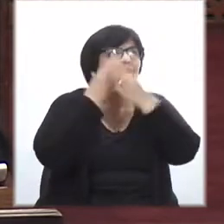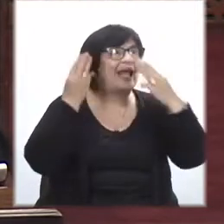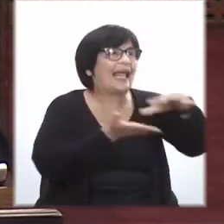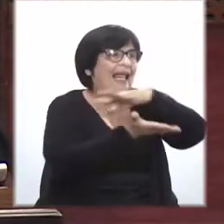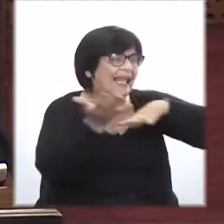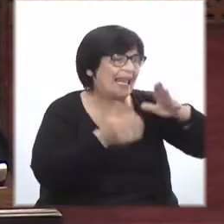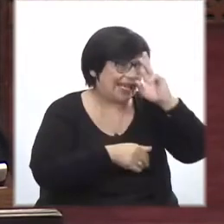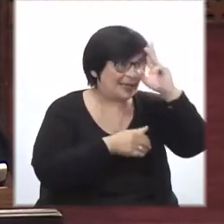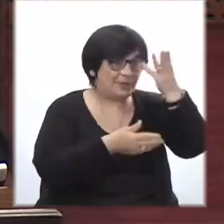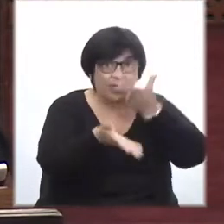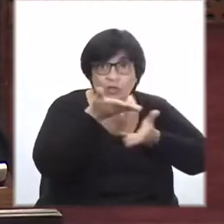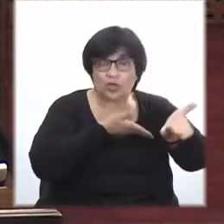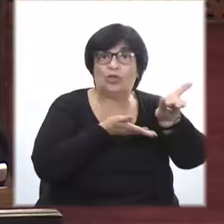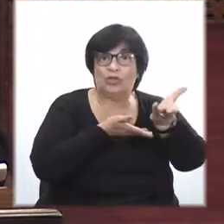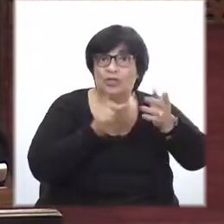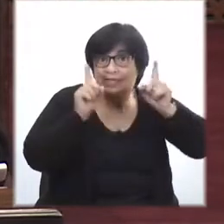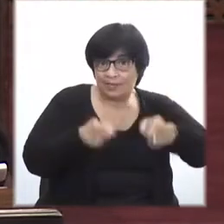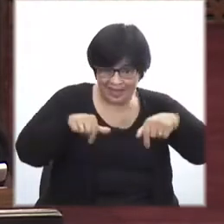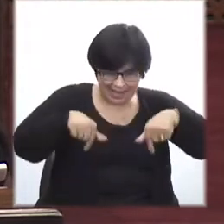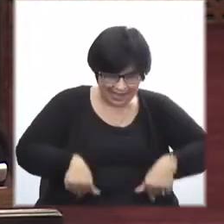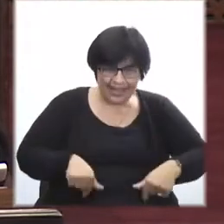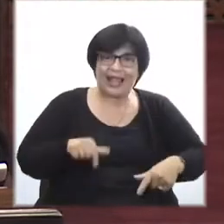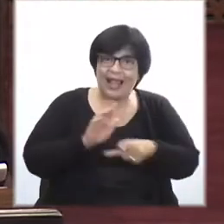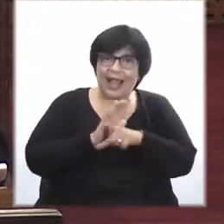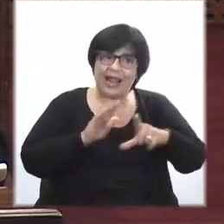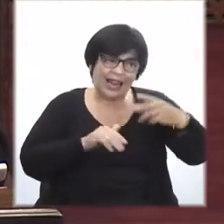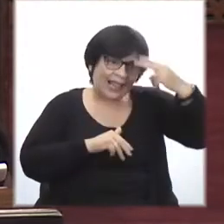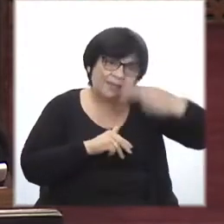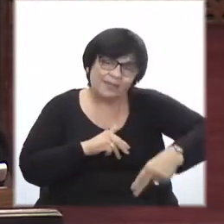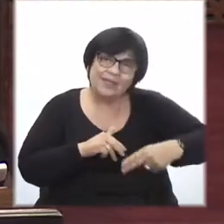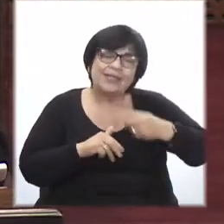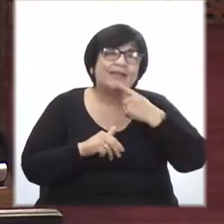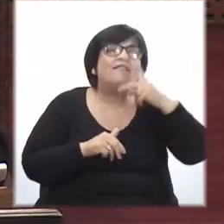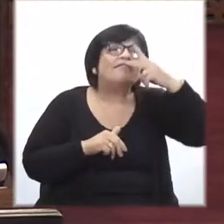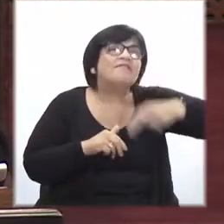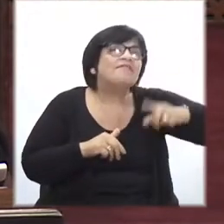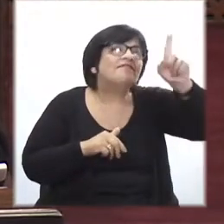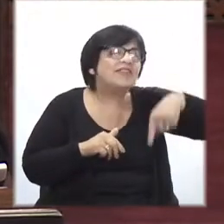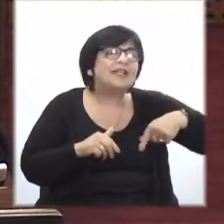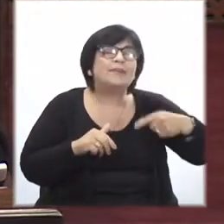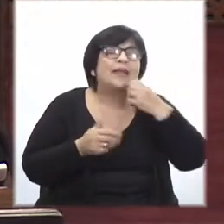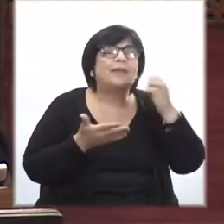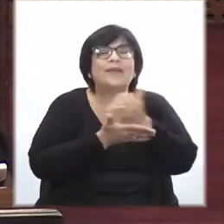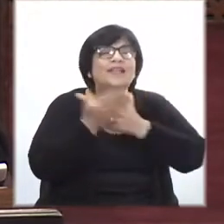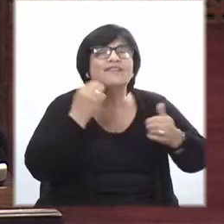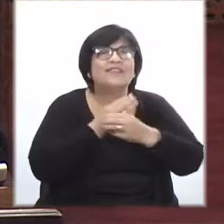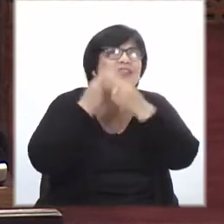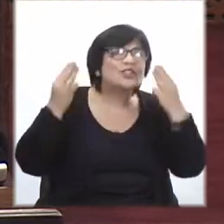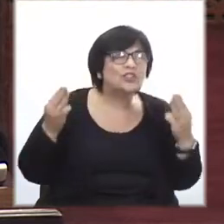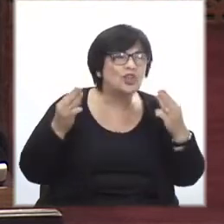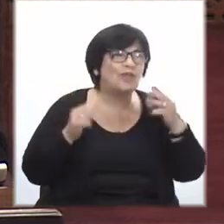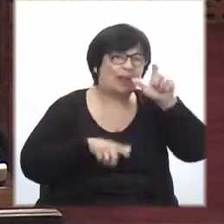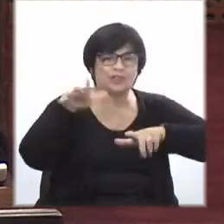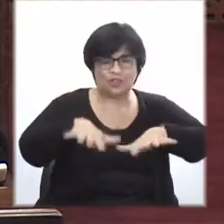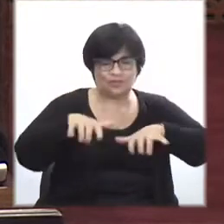y vaya si en este caso las limitaciones que se proponen lo son en beneficio del interés general de los habitantes de la